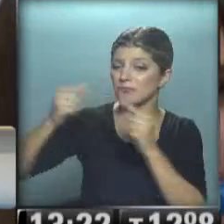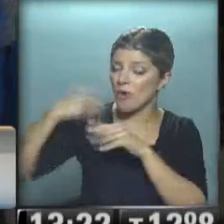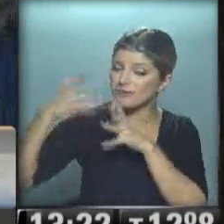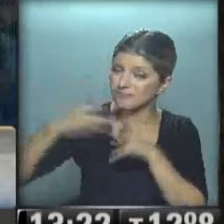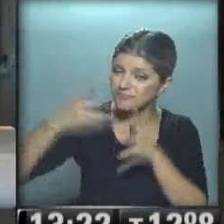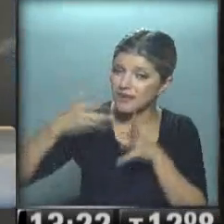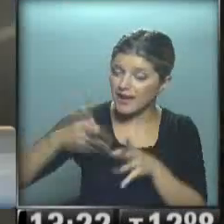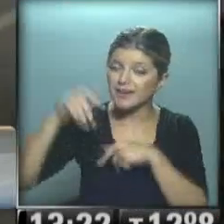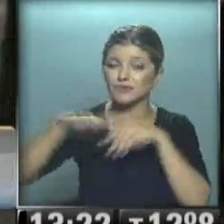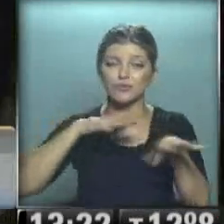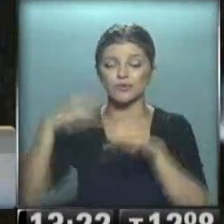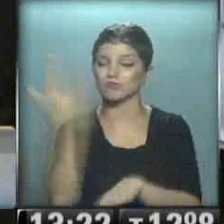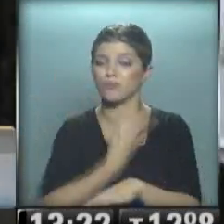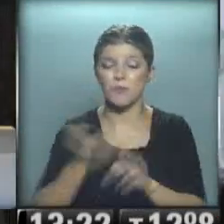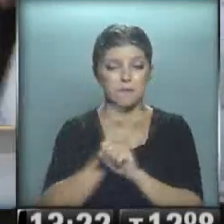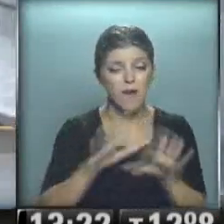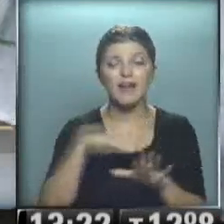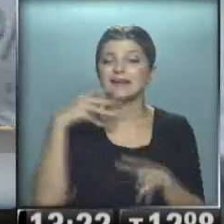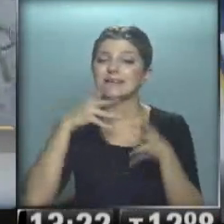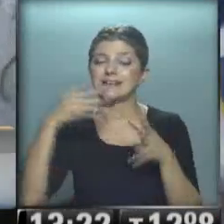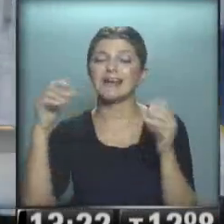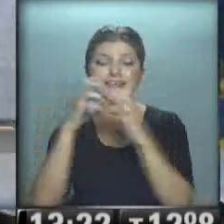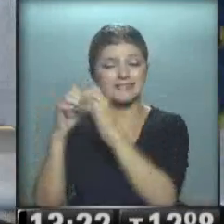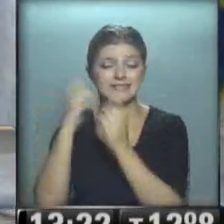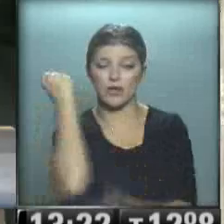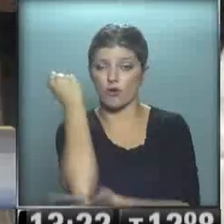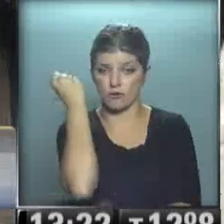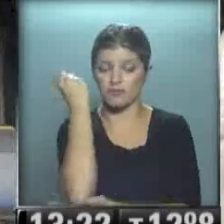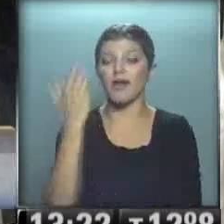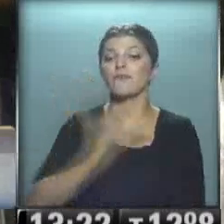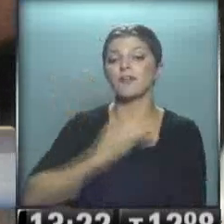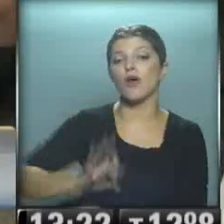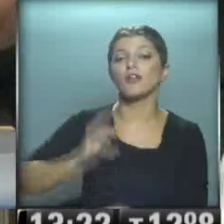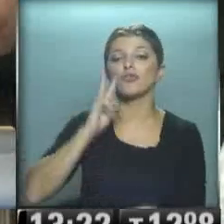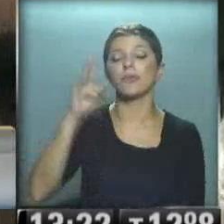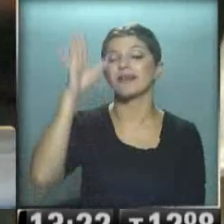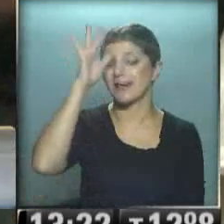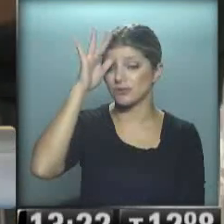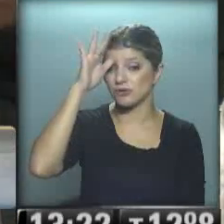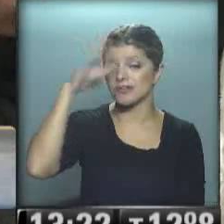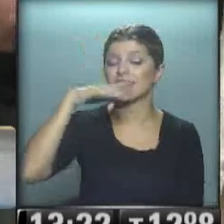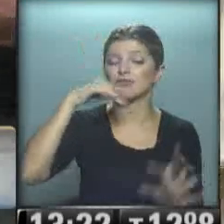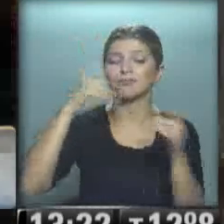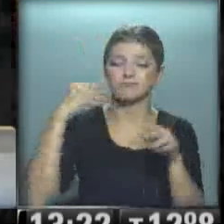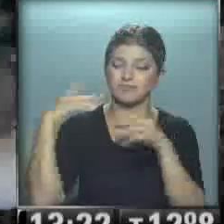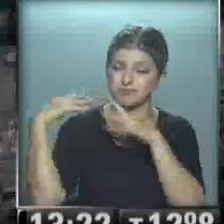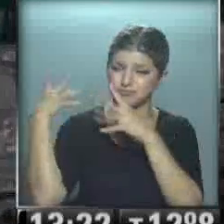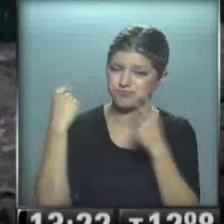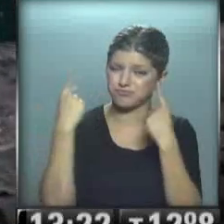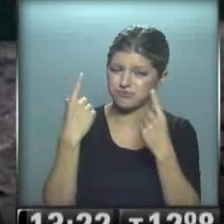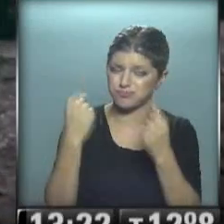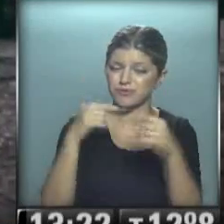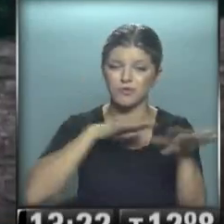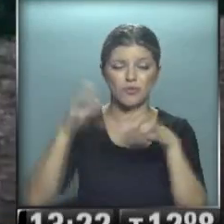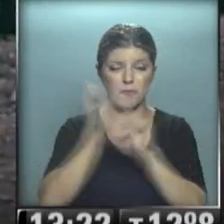crisis económica desataron en febrero de 2014 una ola de violentas protestas. Con un desempleo